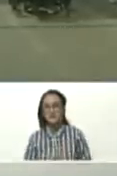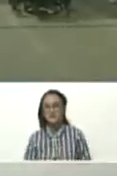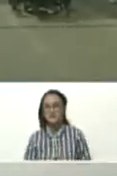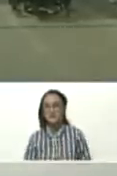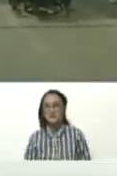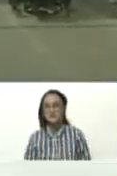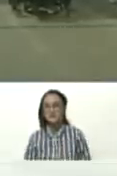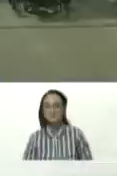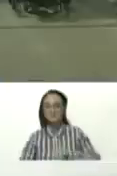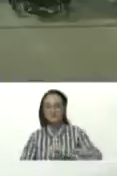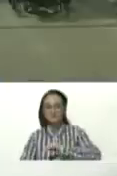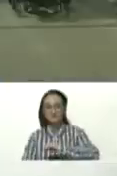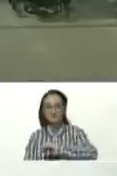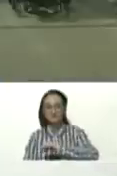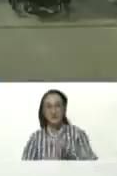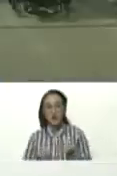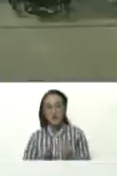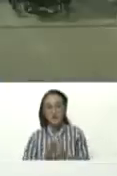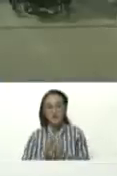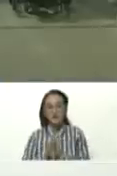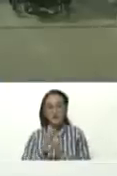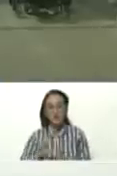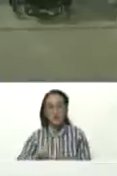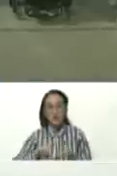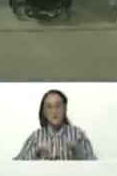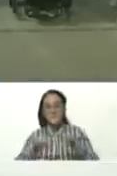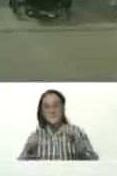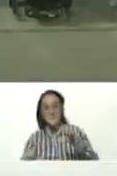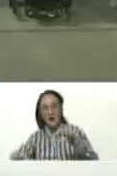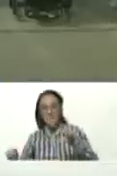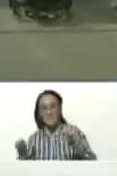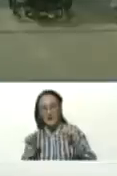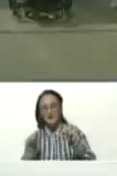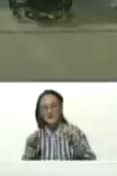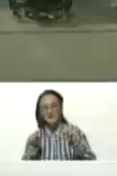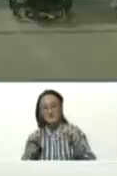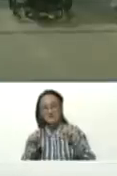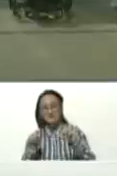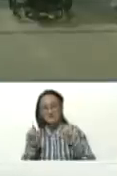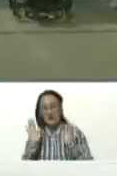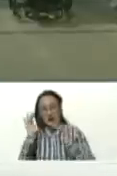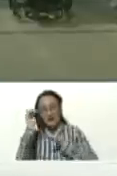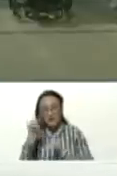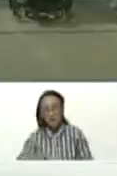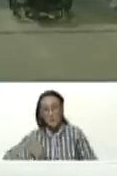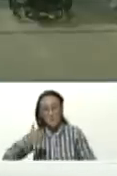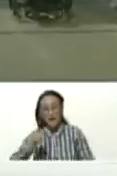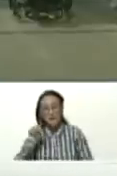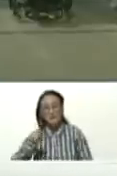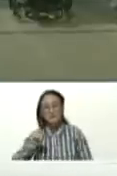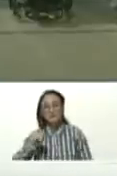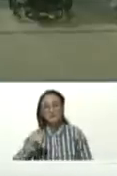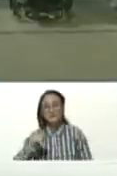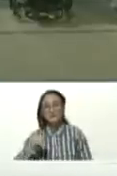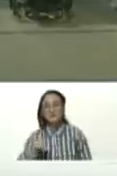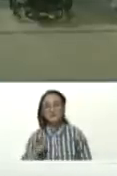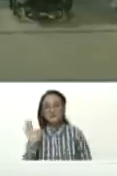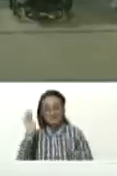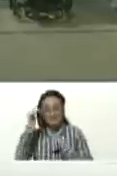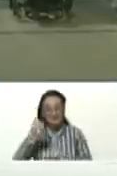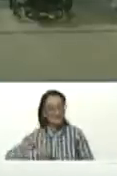Avancemos en un mapa. Yo quiero activar esto como prioridad. Prioridad.